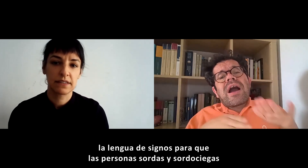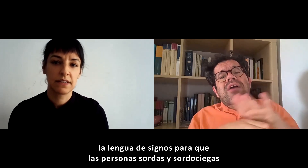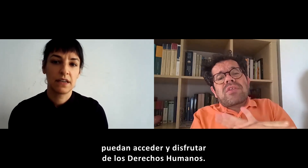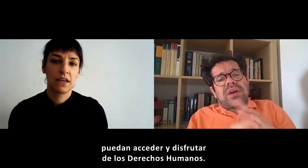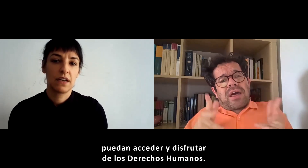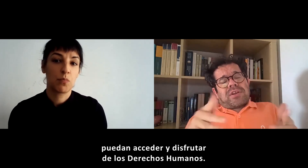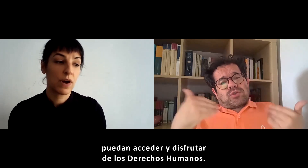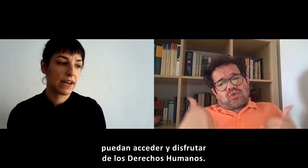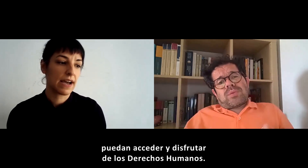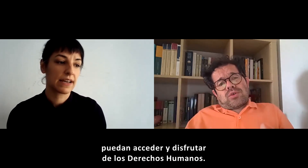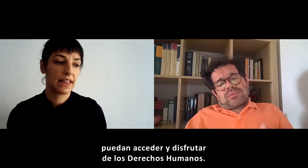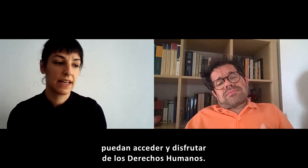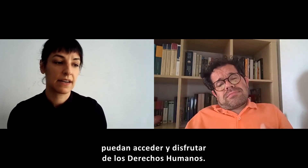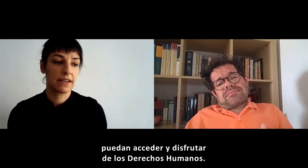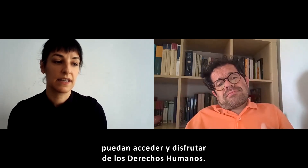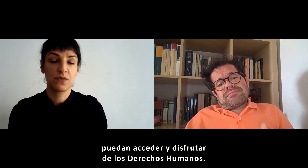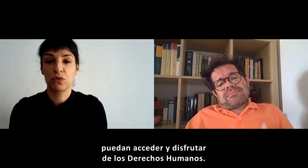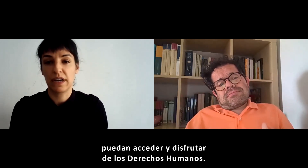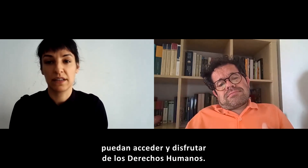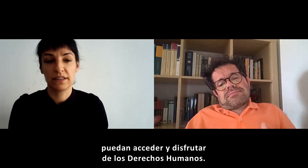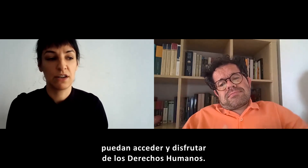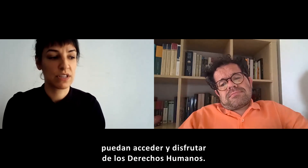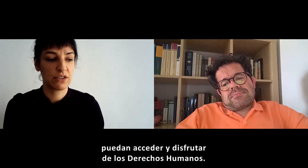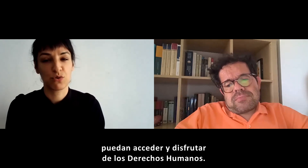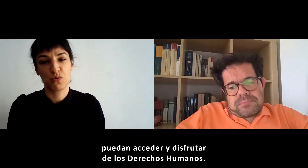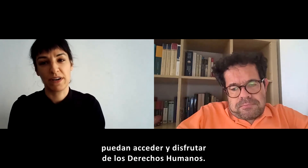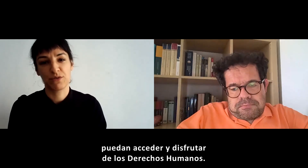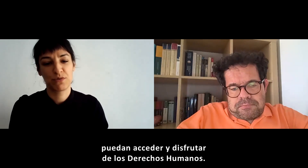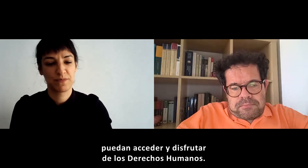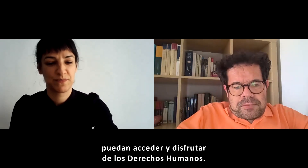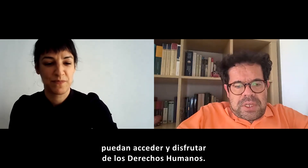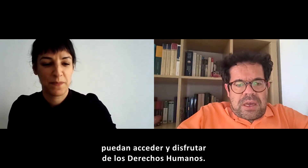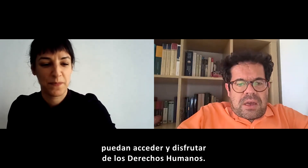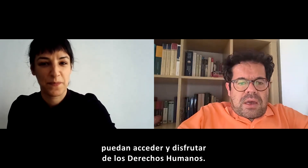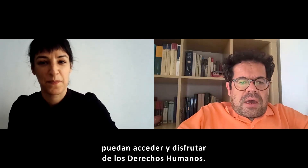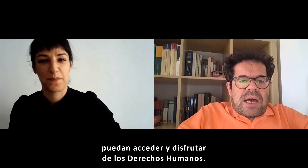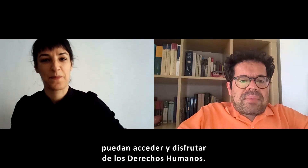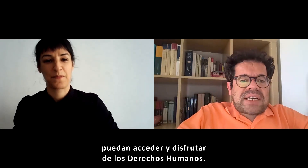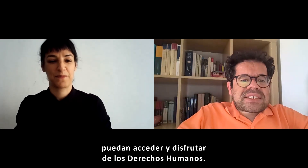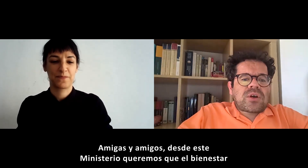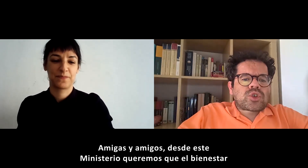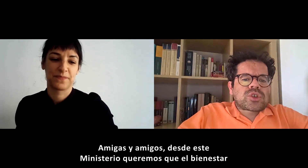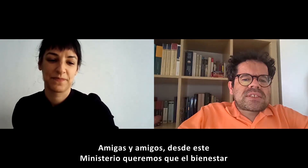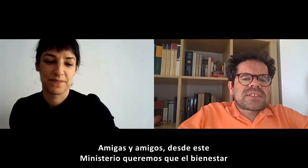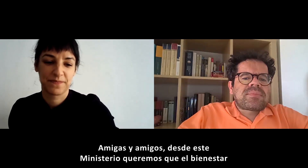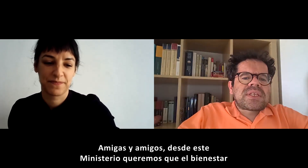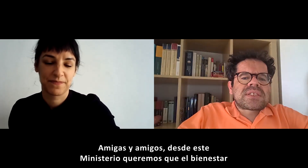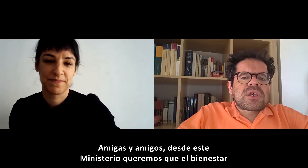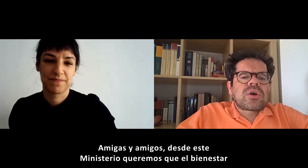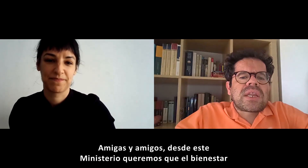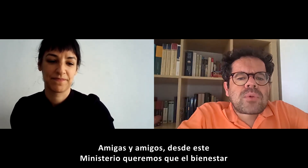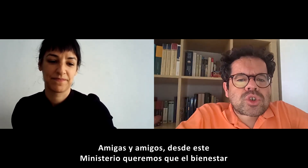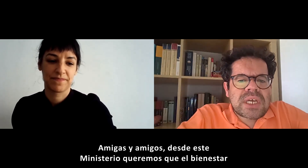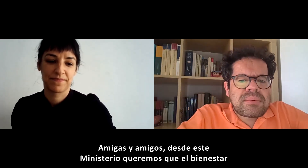sordociegas puedan acceder y disfrutar de los derechos humanos. Amigas, amigos, desde este